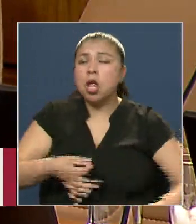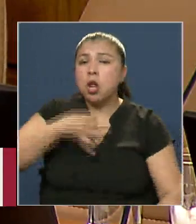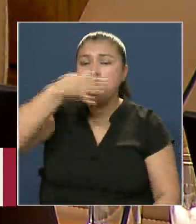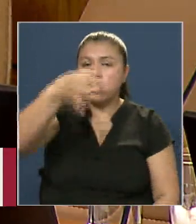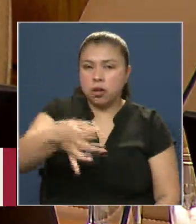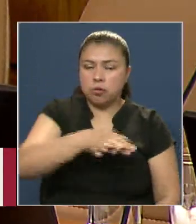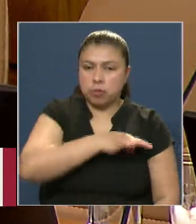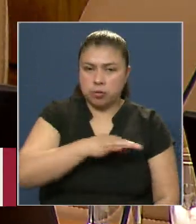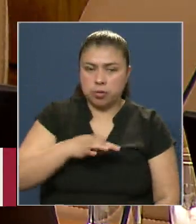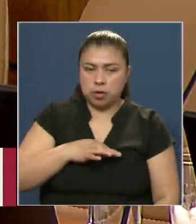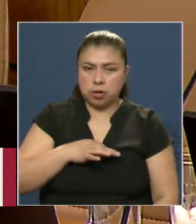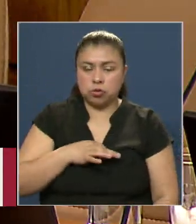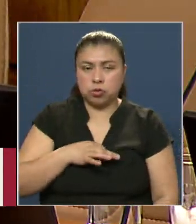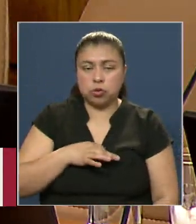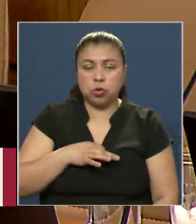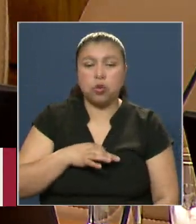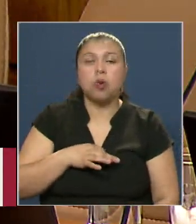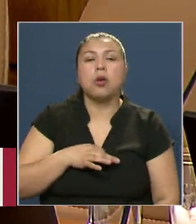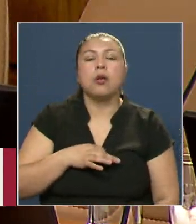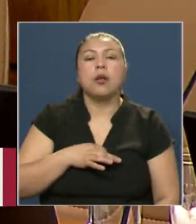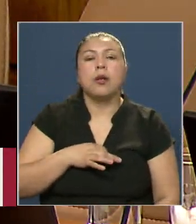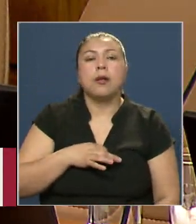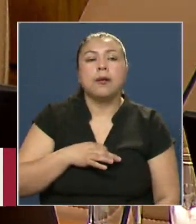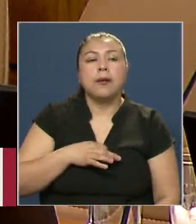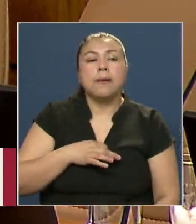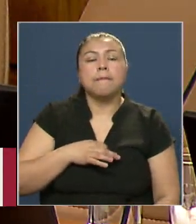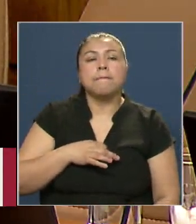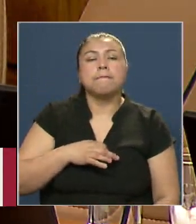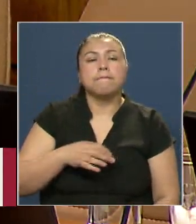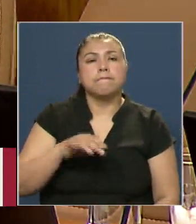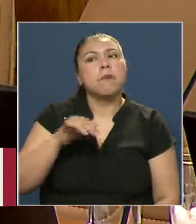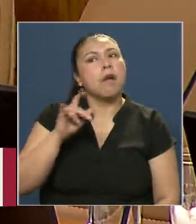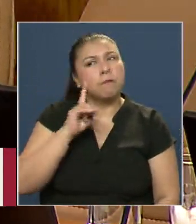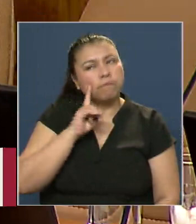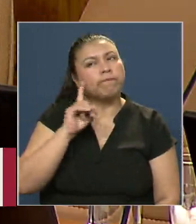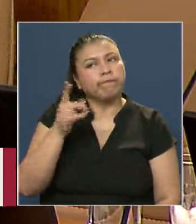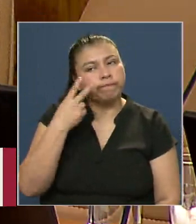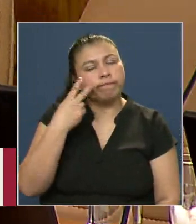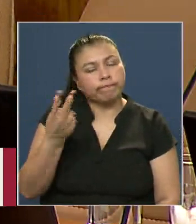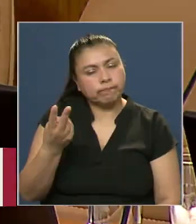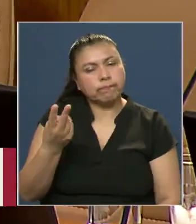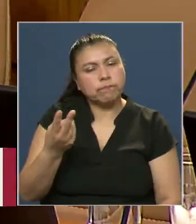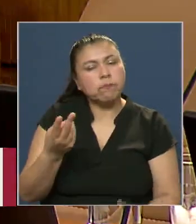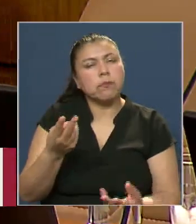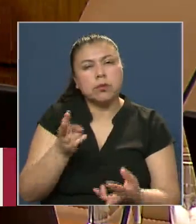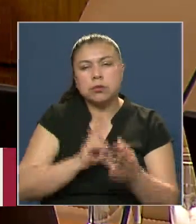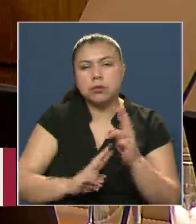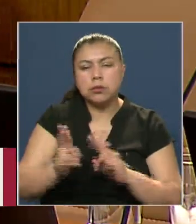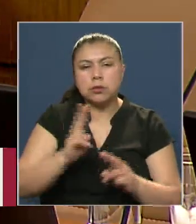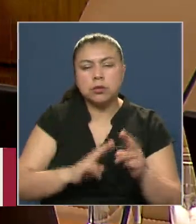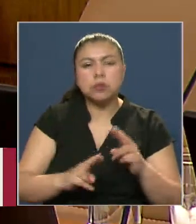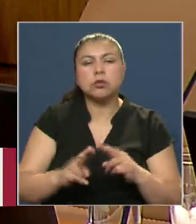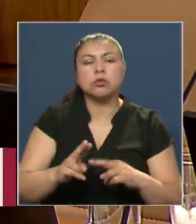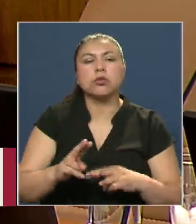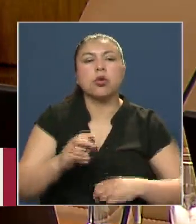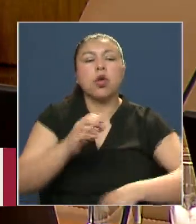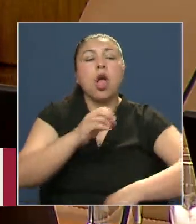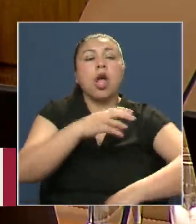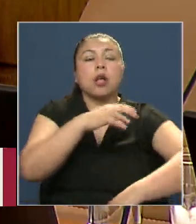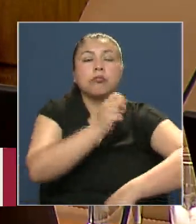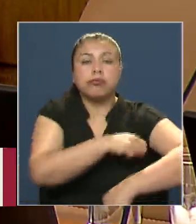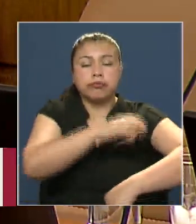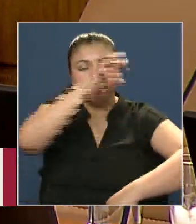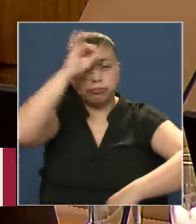el ministro Sichel va a tener mucho que ver con la Araucanía, y le mete tijera a